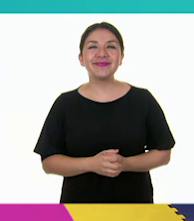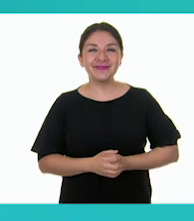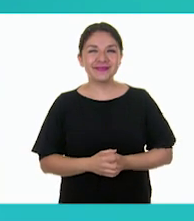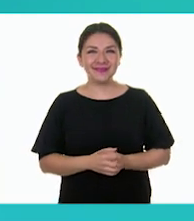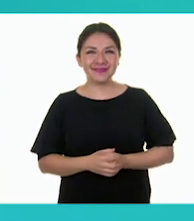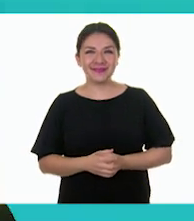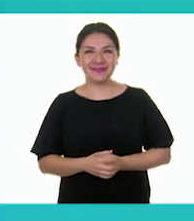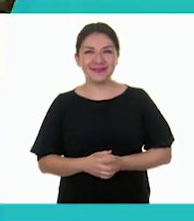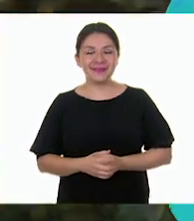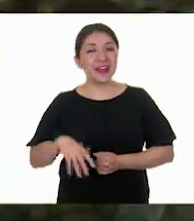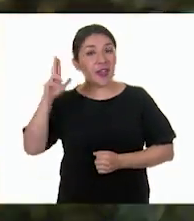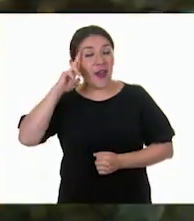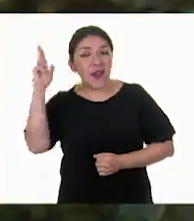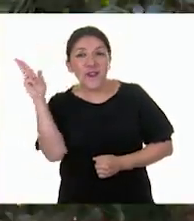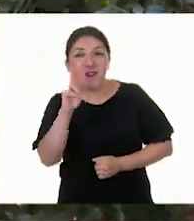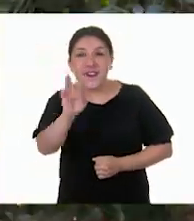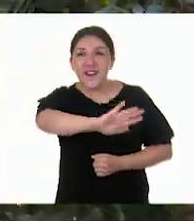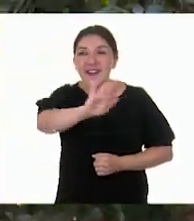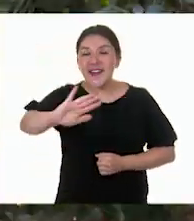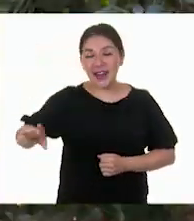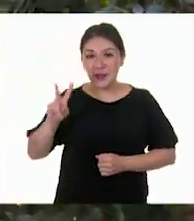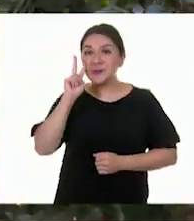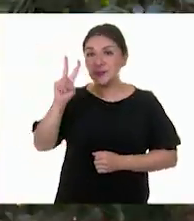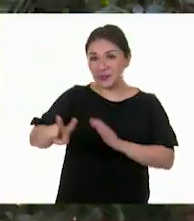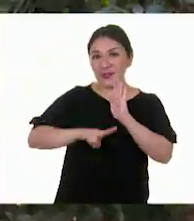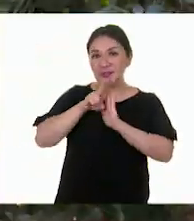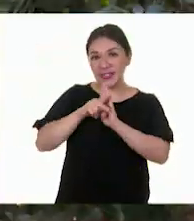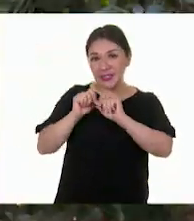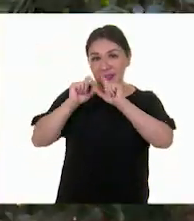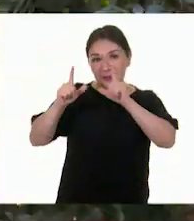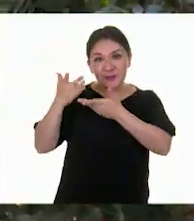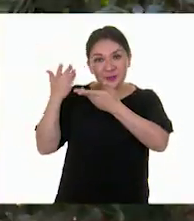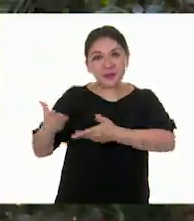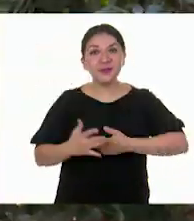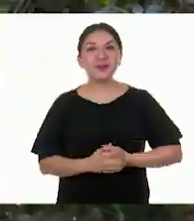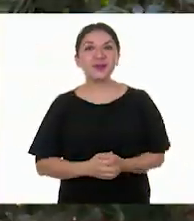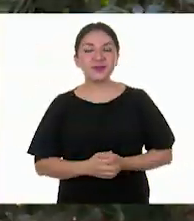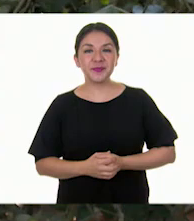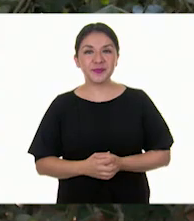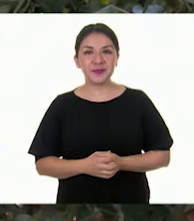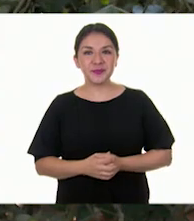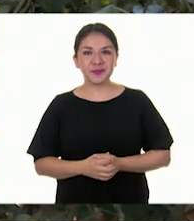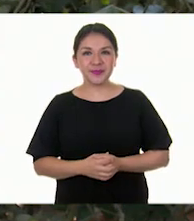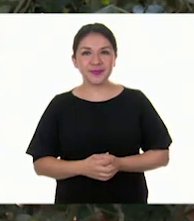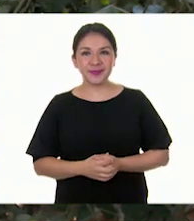vamos! ¡Hola! ¡Vamos a ver el siguiente video!